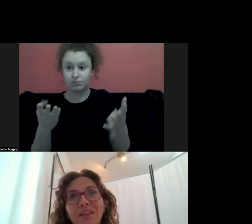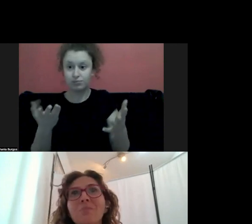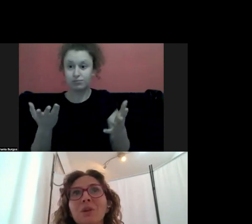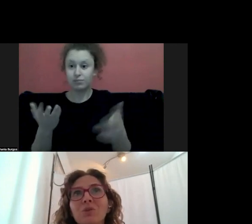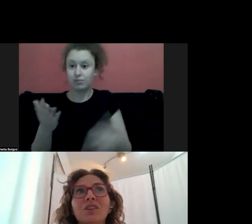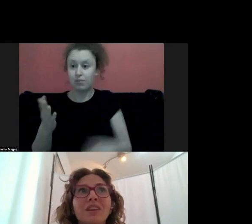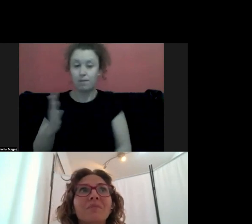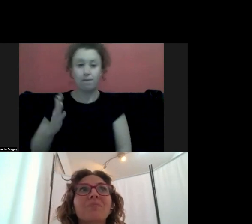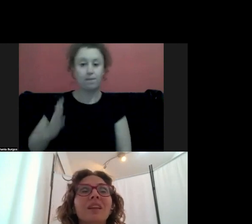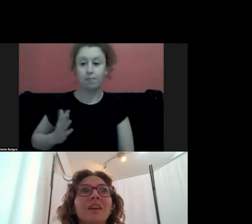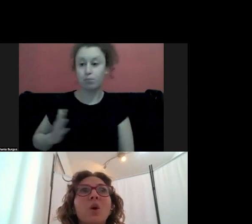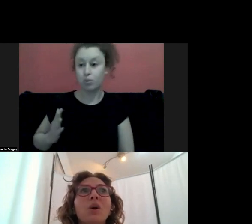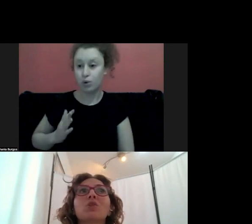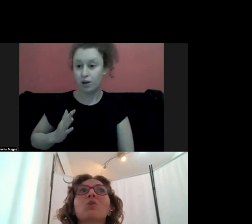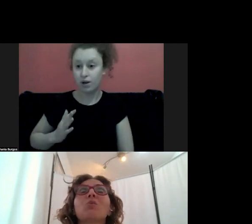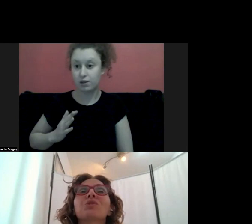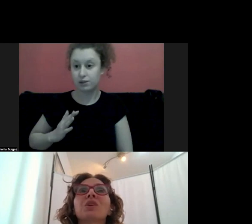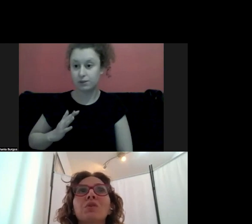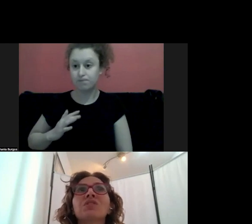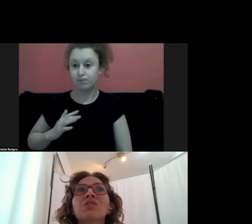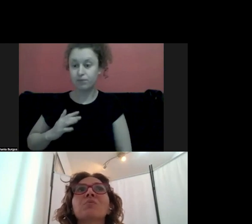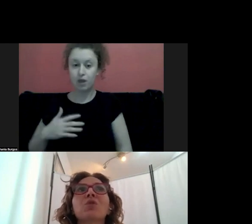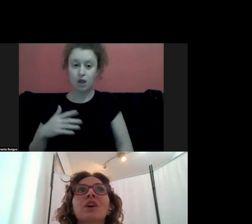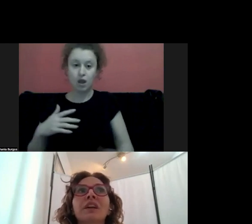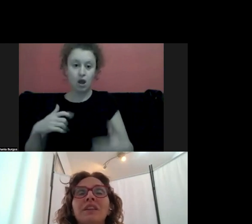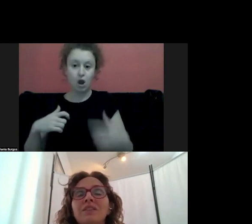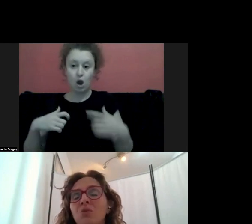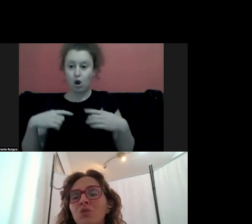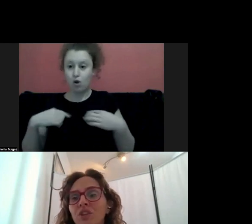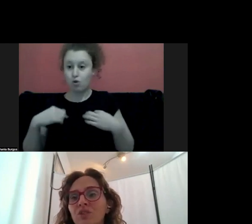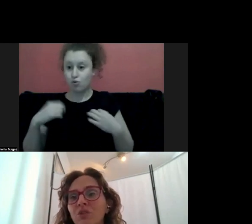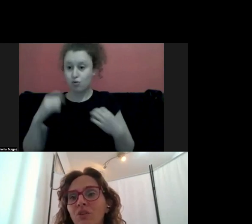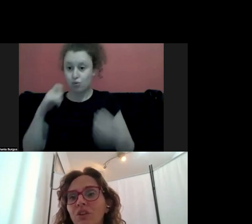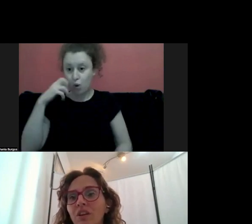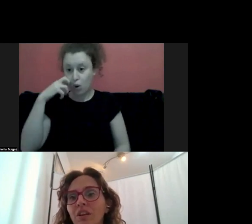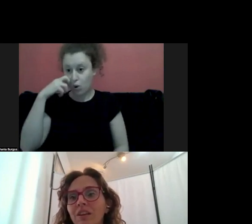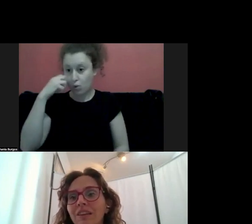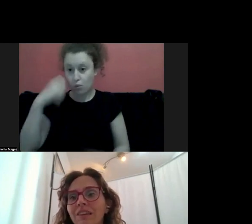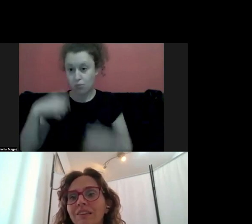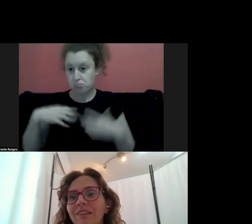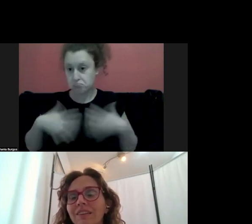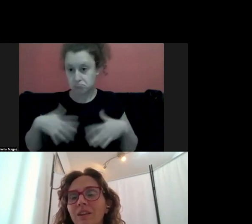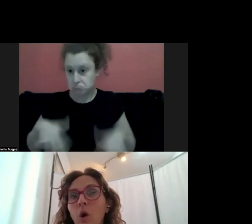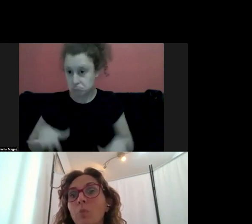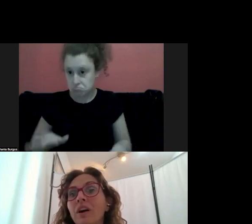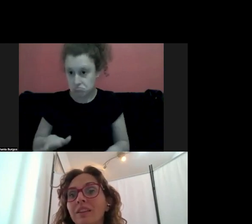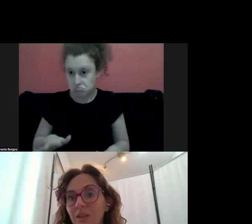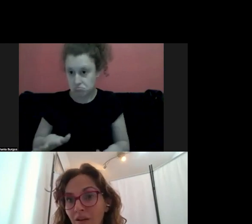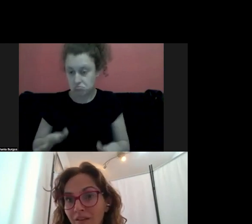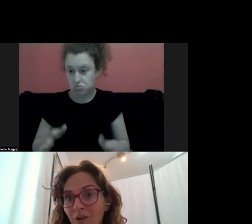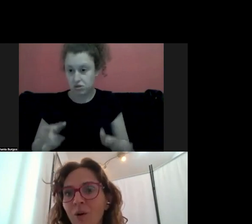tanto quizá, pero sí que cuando se muestra una mujer desde un contexto